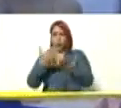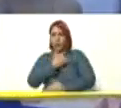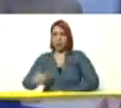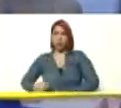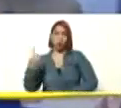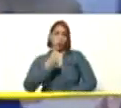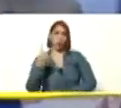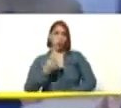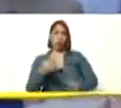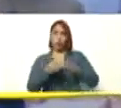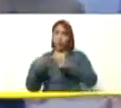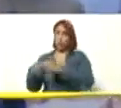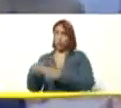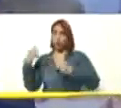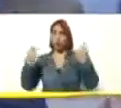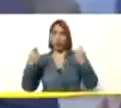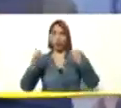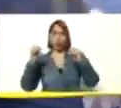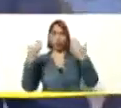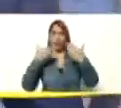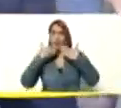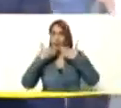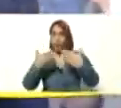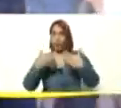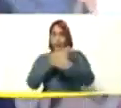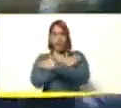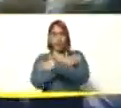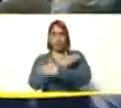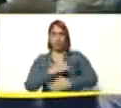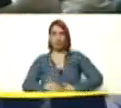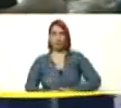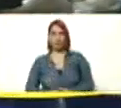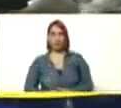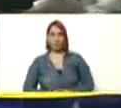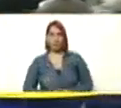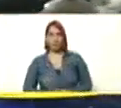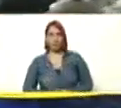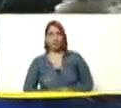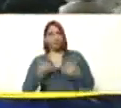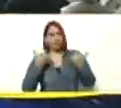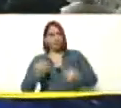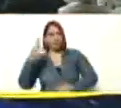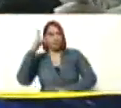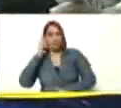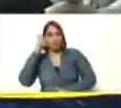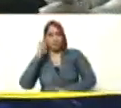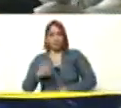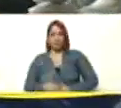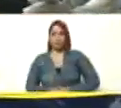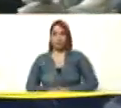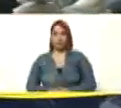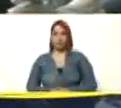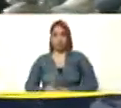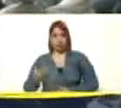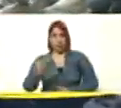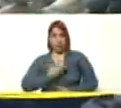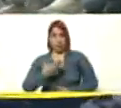popular lo lograremos. Muchísimas gracias, un abrazo. Excelente, muy bien. Ahora quiero escuchar al